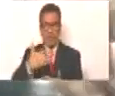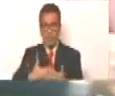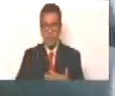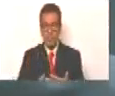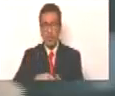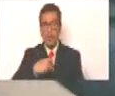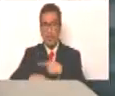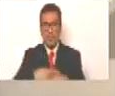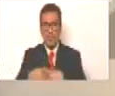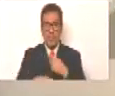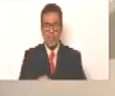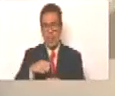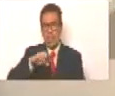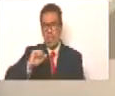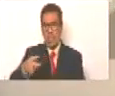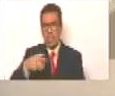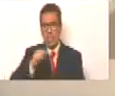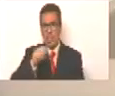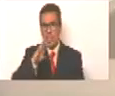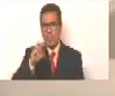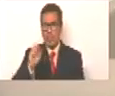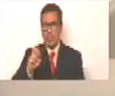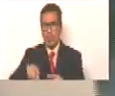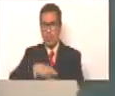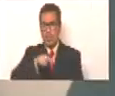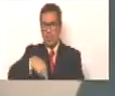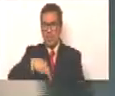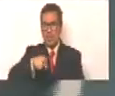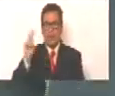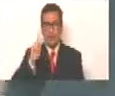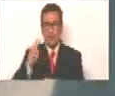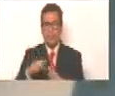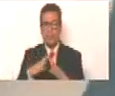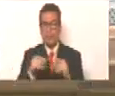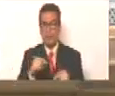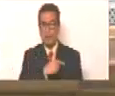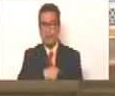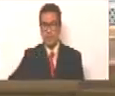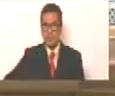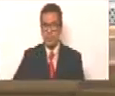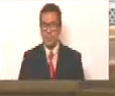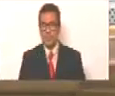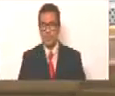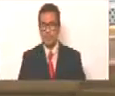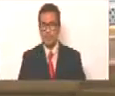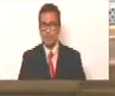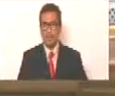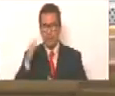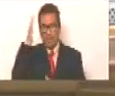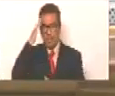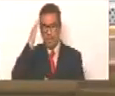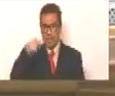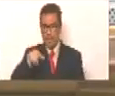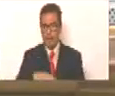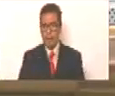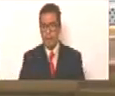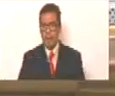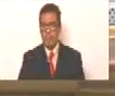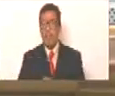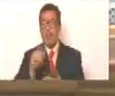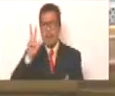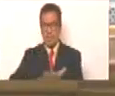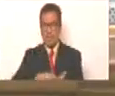de ágave cocuy en todo el territorio nacional. Es todo, señor presidente. En consideración. Aprobado.